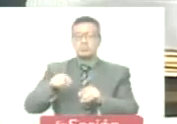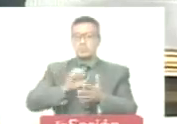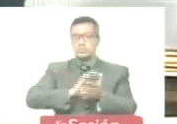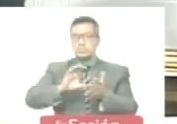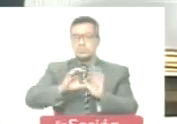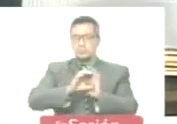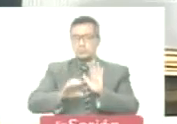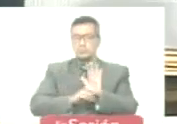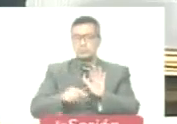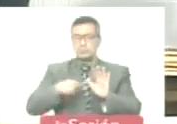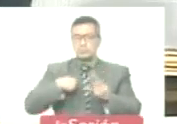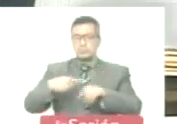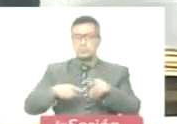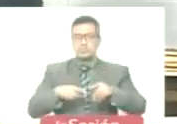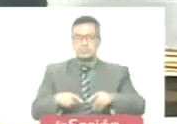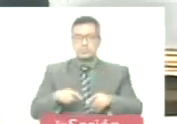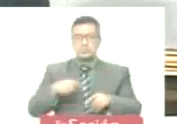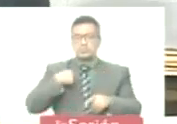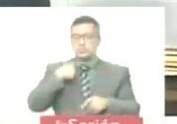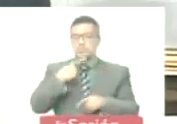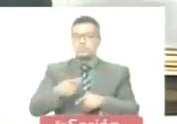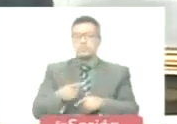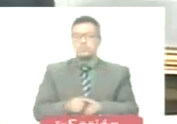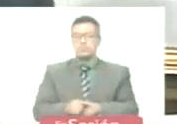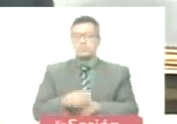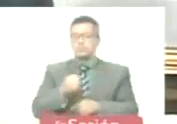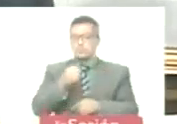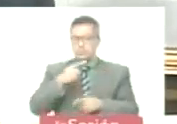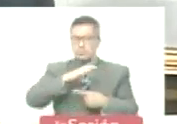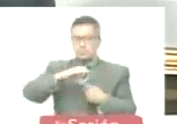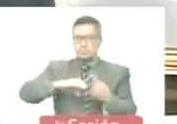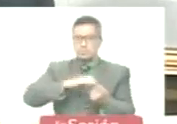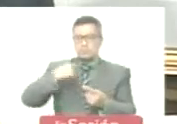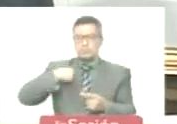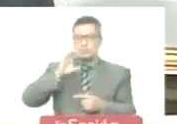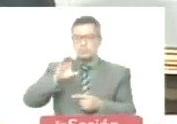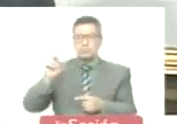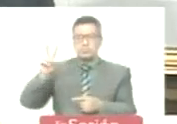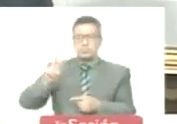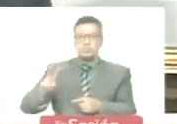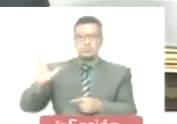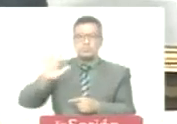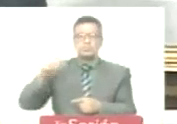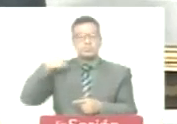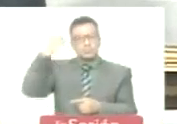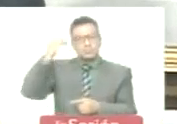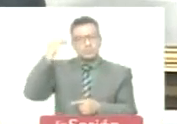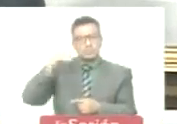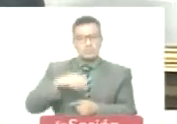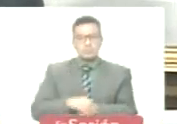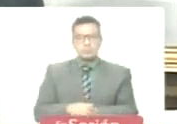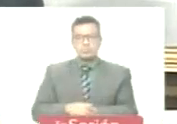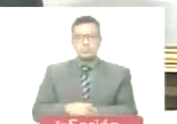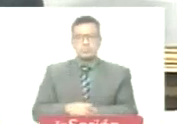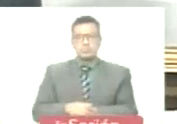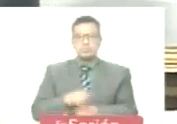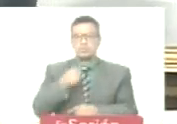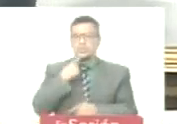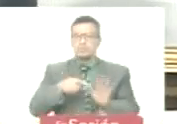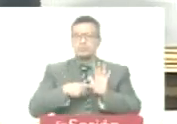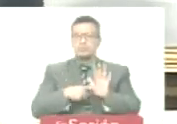Constitución establece que se refiere a los bienes culturales de la nación, yo creo que estamos en